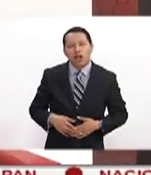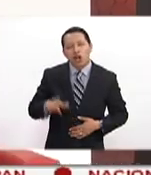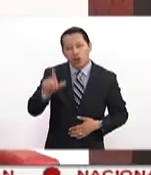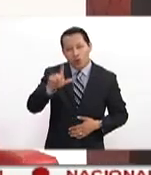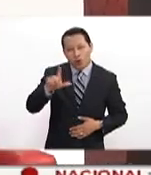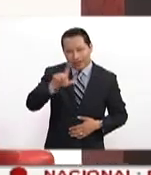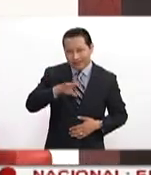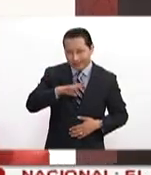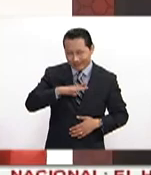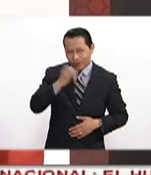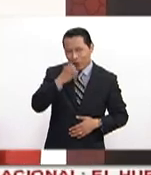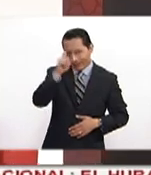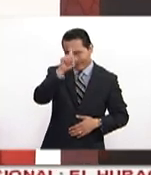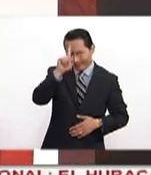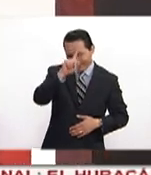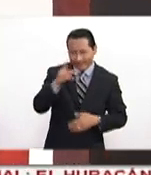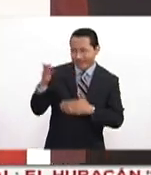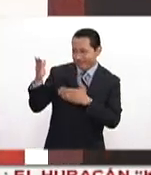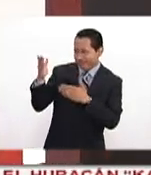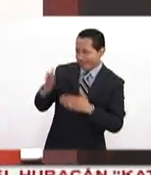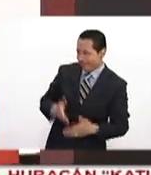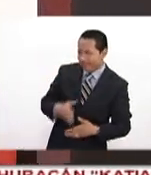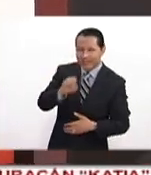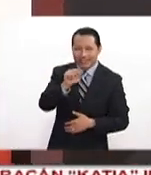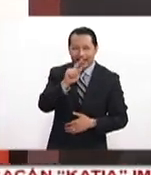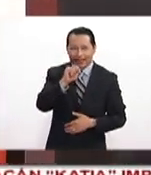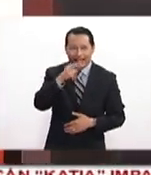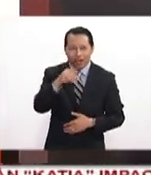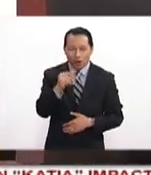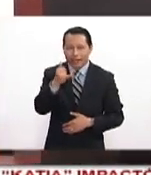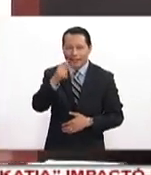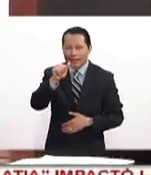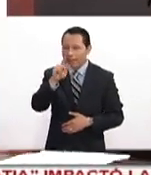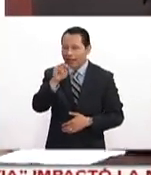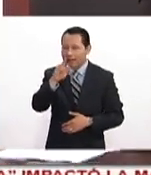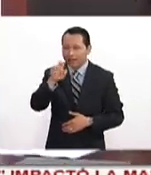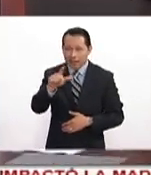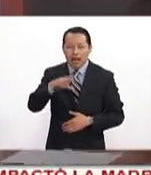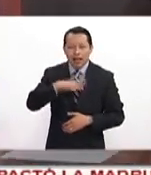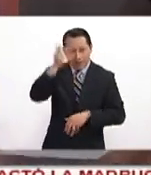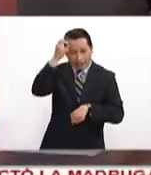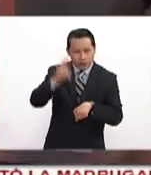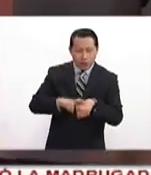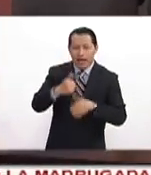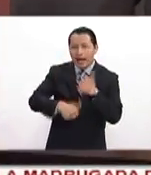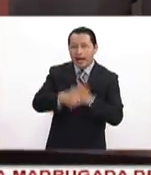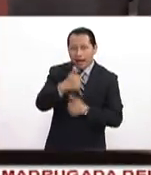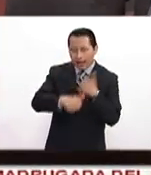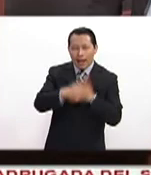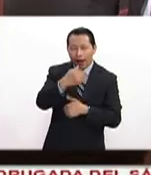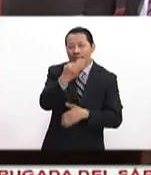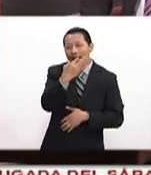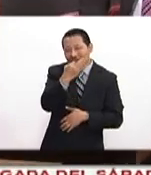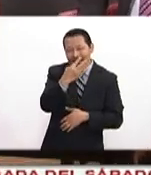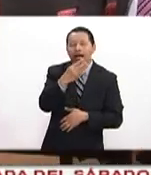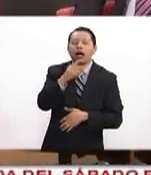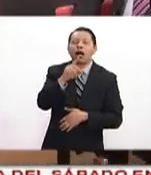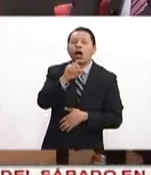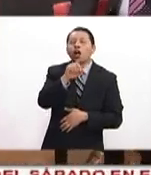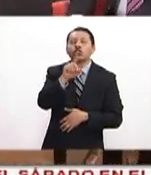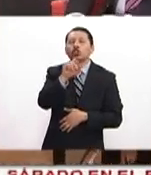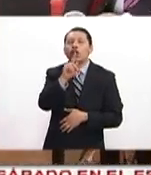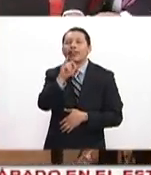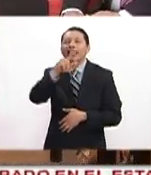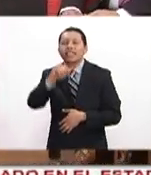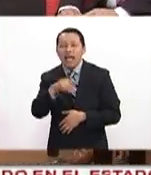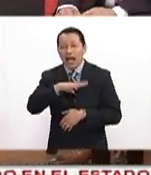Lunes de orientación vocacional, nos acompaña aquí en el estudio Santiago García Pasquel, él es director de la carrera de Medicina Veterinaria y Zootecnia de la